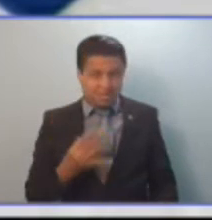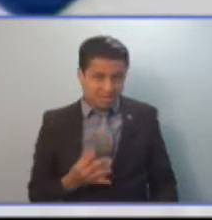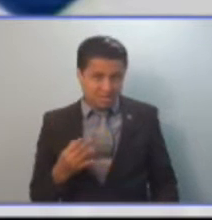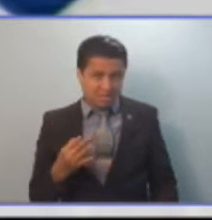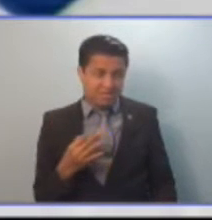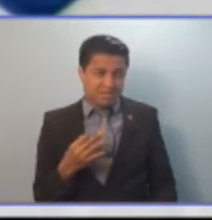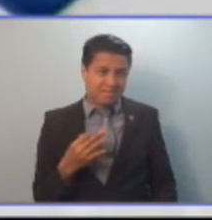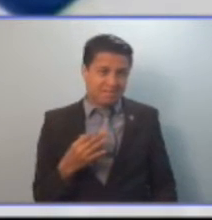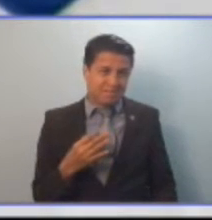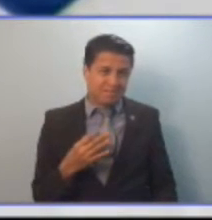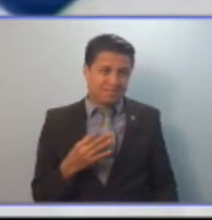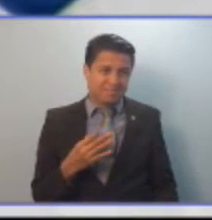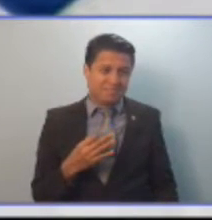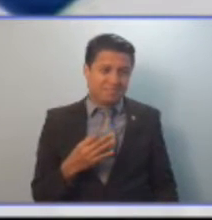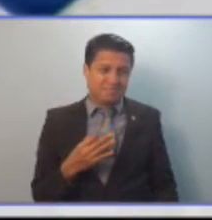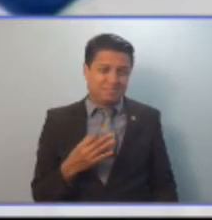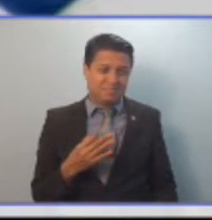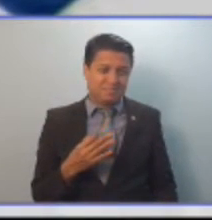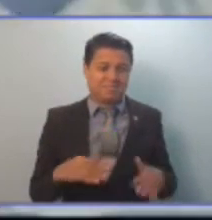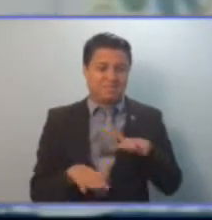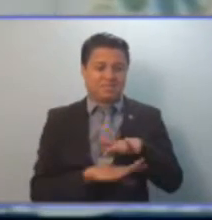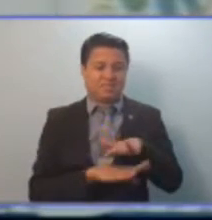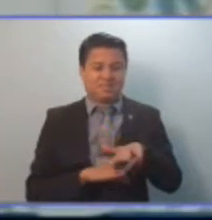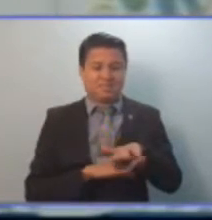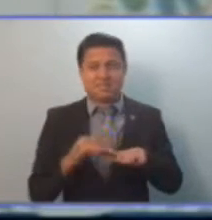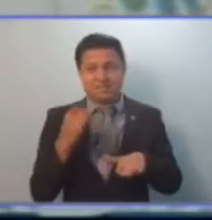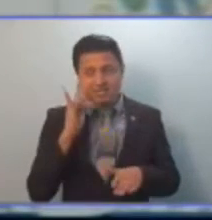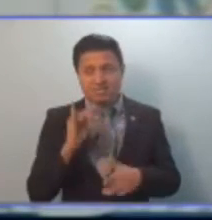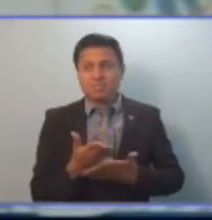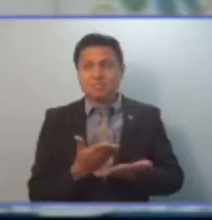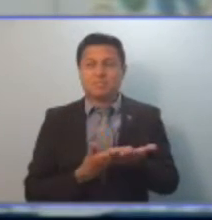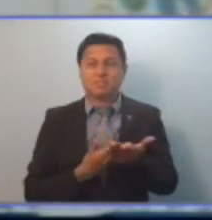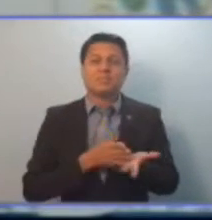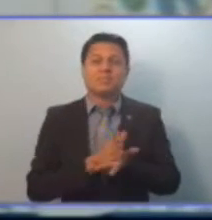realmente la base probatoria